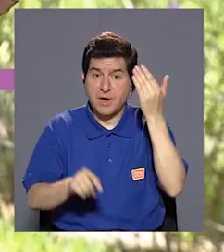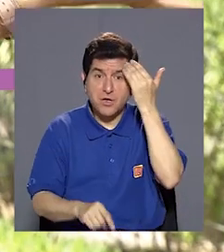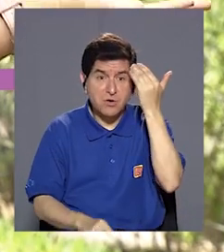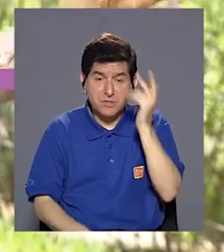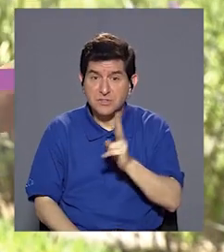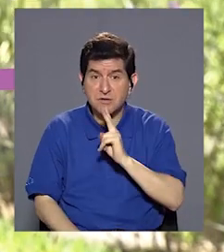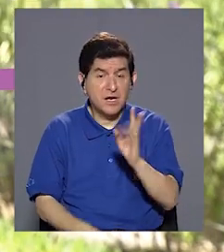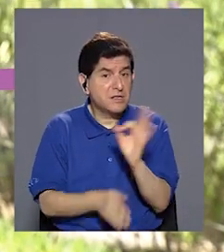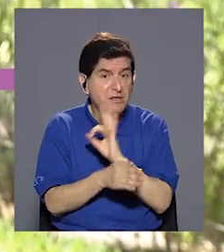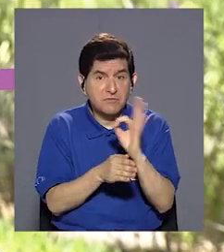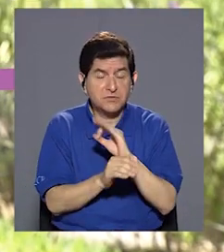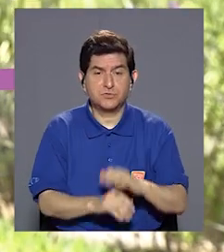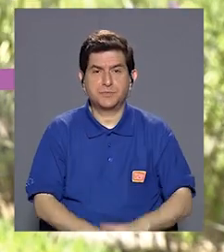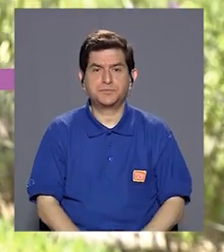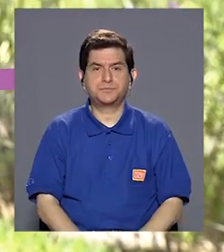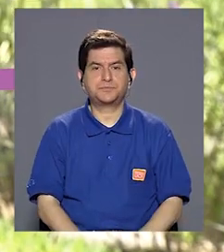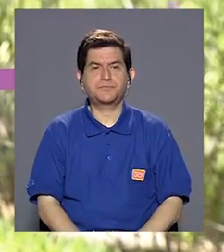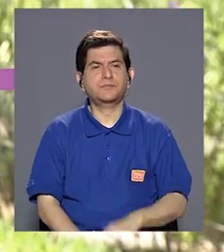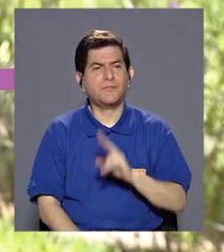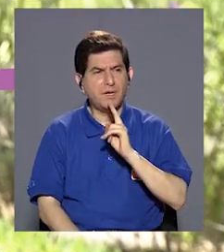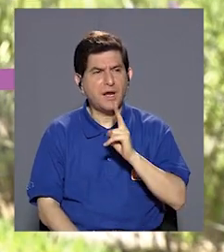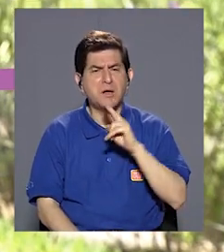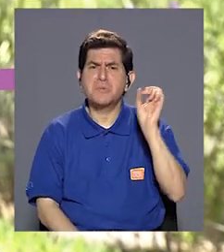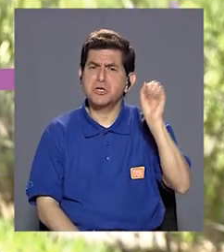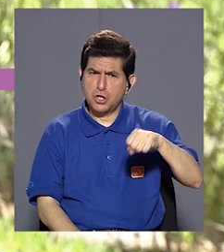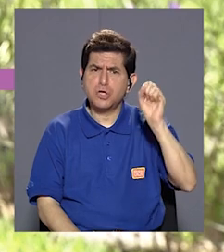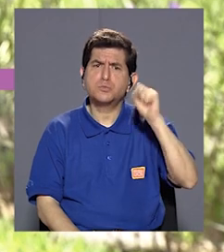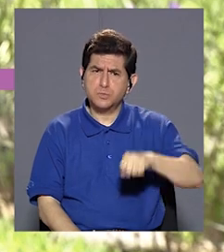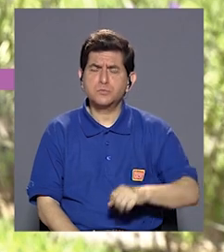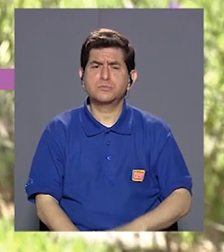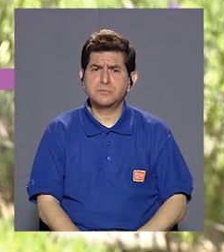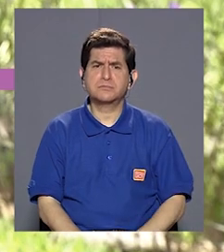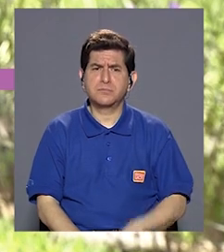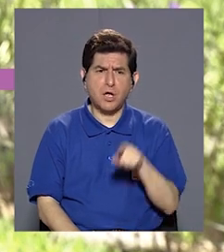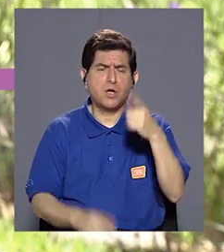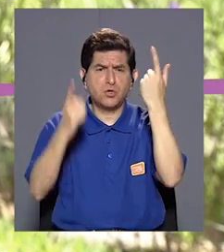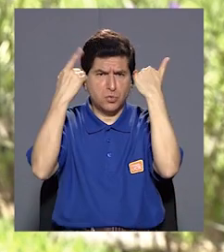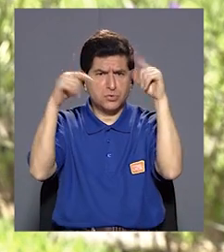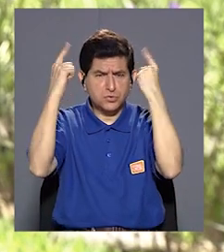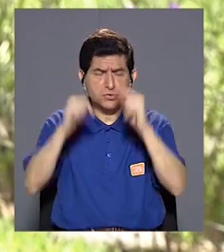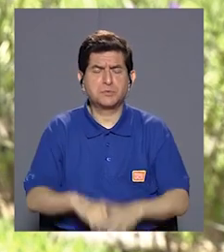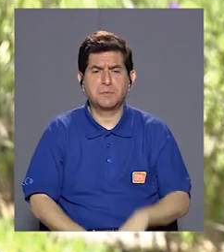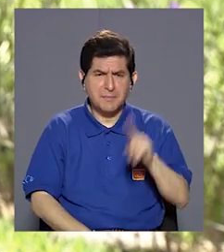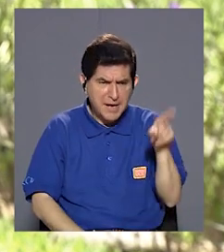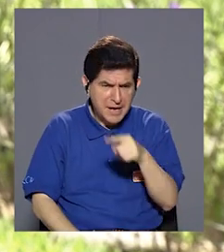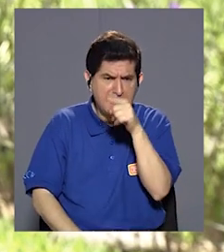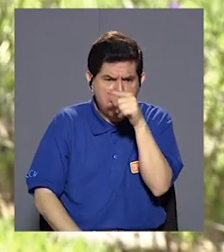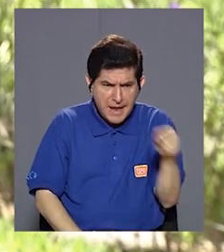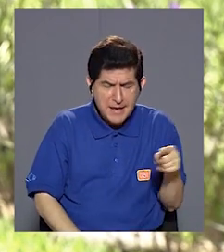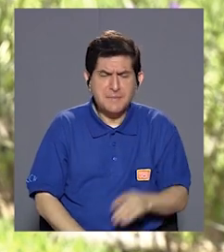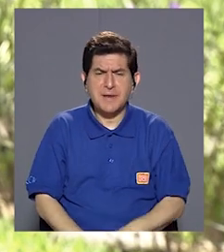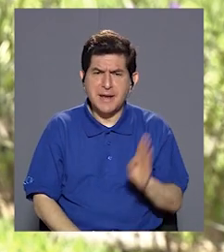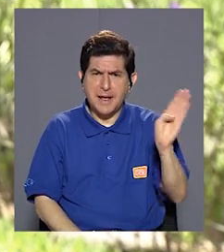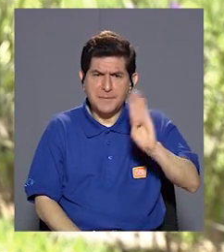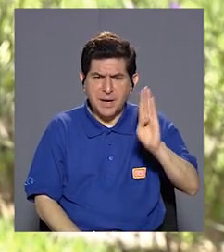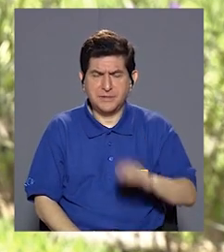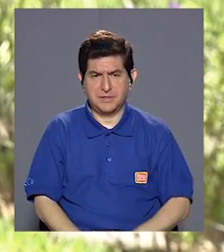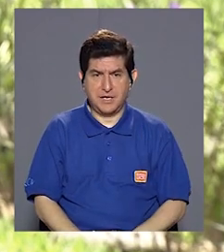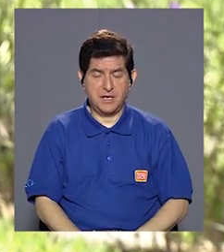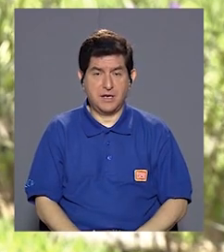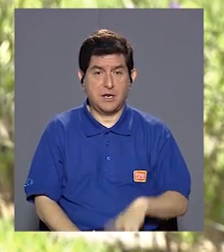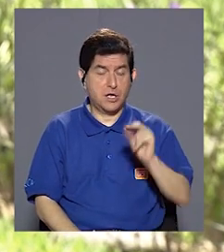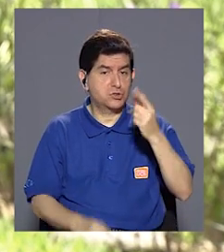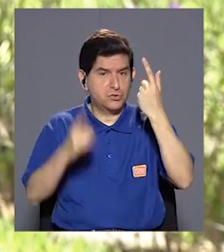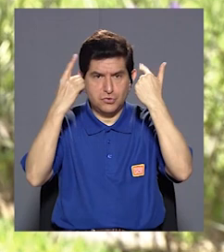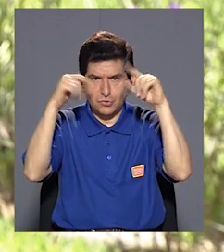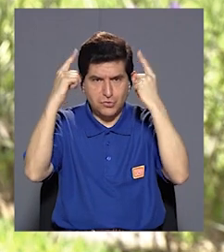no sabemos si realmente funcionan. Sí, en realidad, pues sí, claro que son muy, muy efectivos para matar directamente las bacterias. No